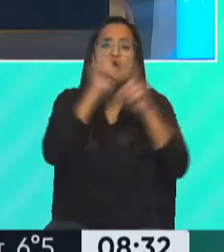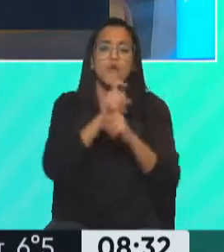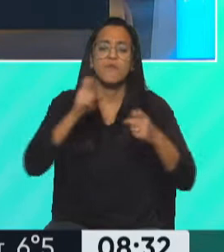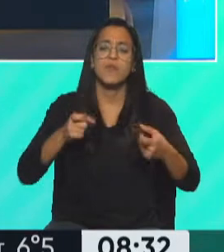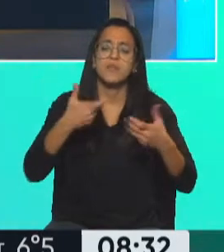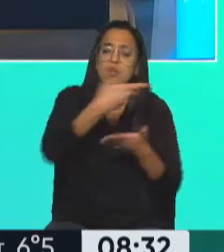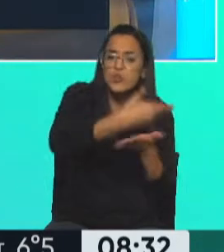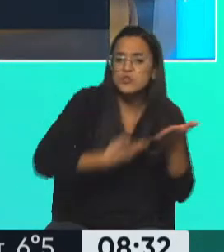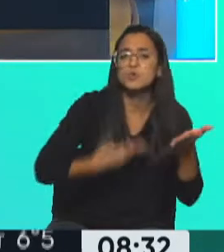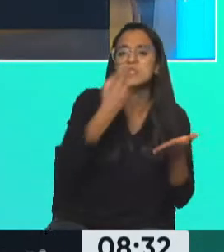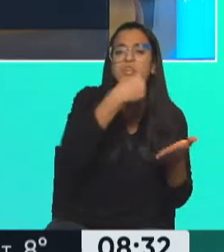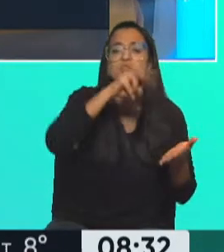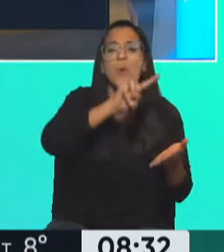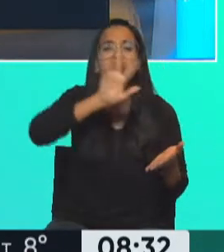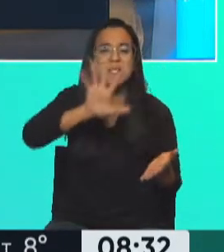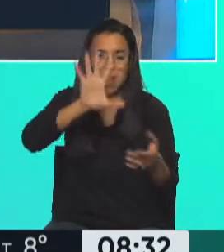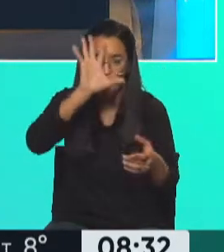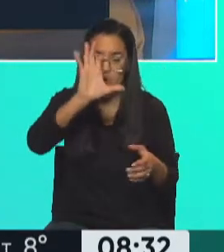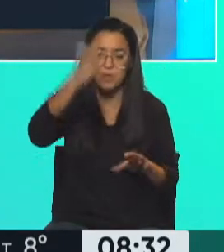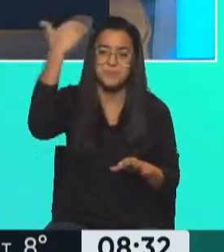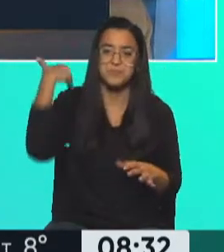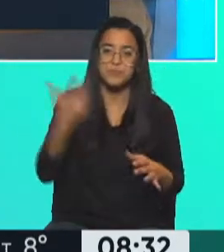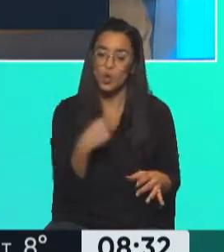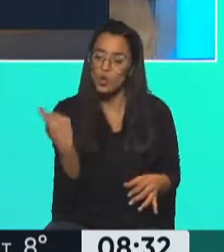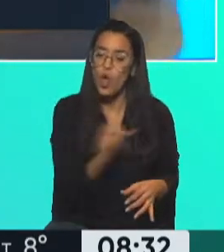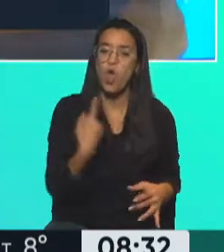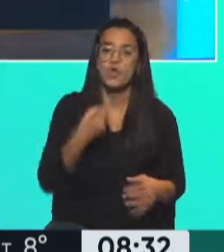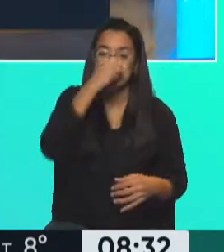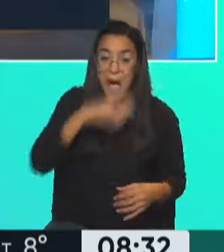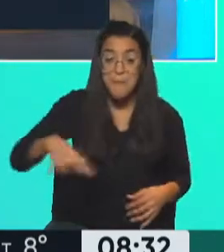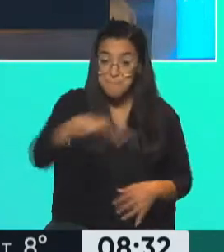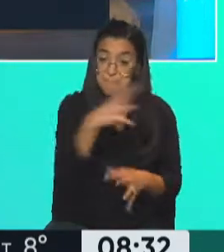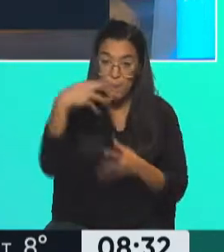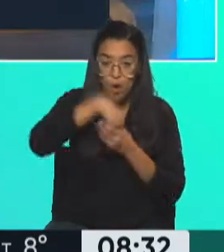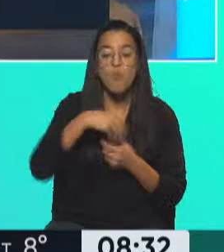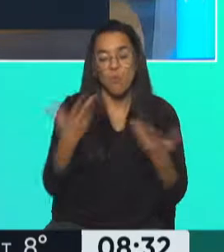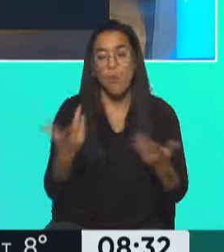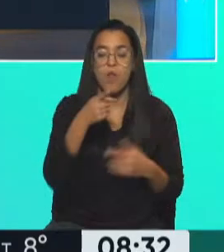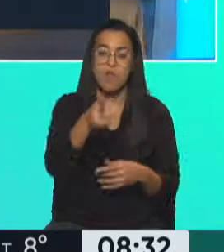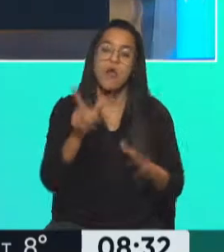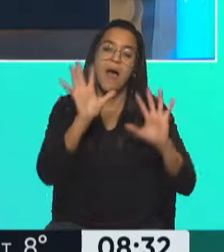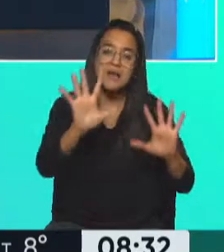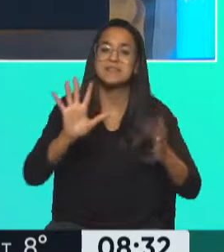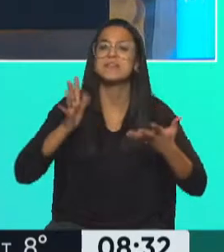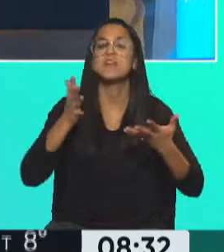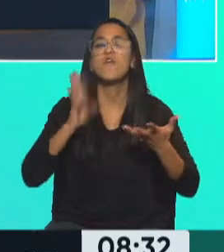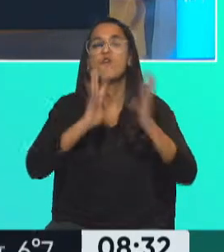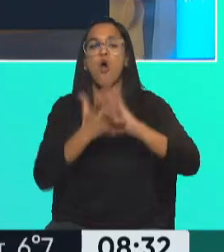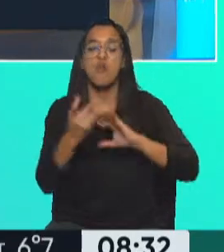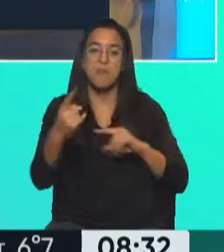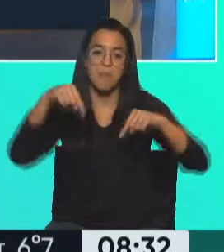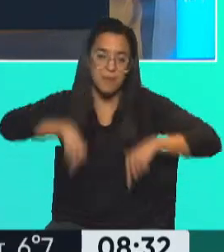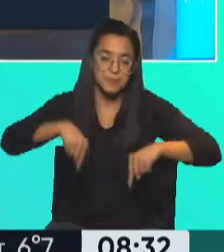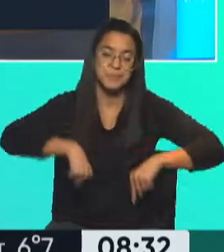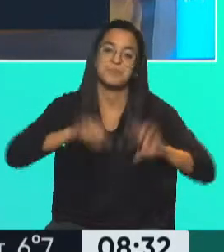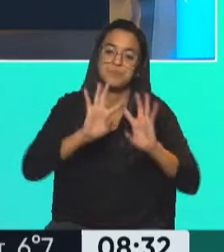resolución 125, ¿te acordás este eslogan de todos somos el campo? Sí. Bueno, por ahí va entonces el eslogan en esta oportunidad de